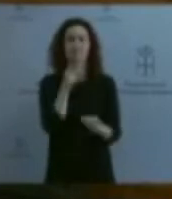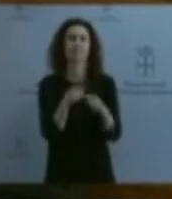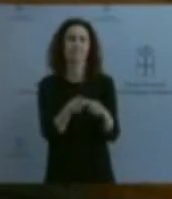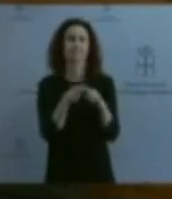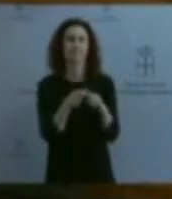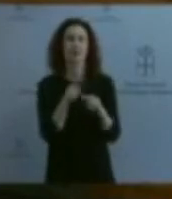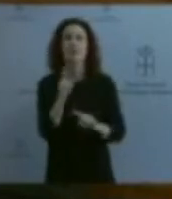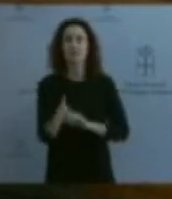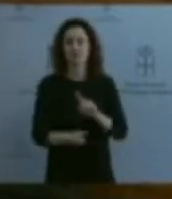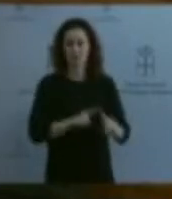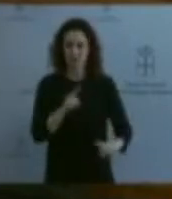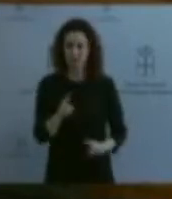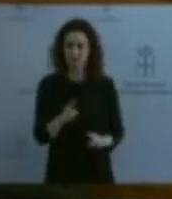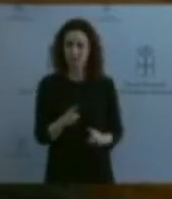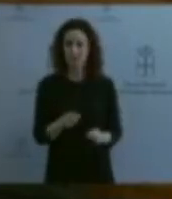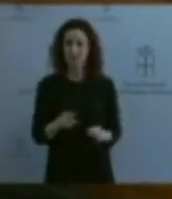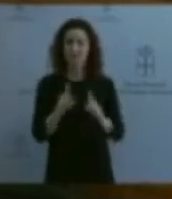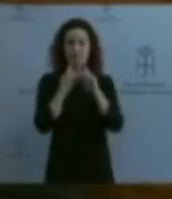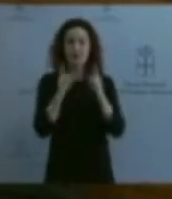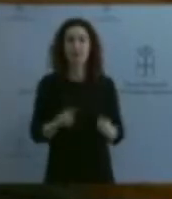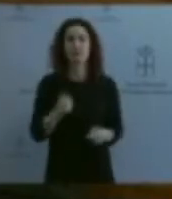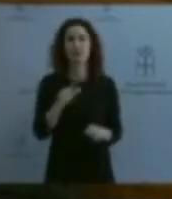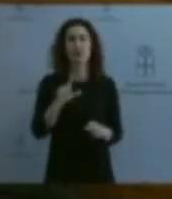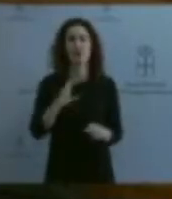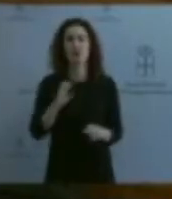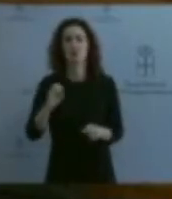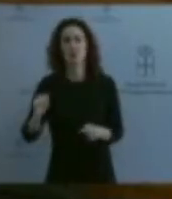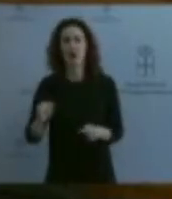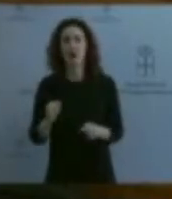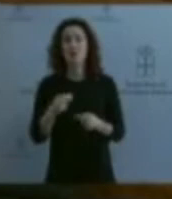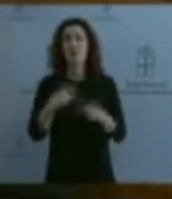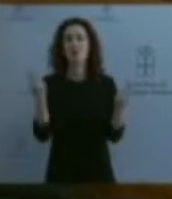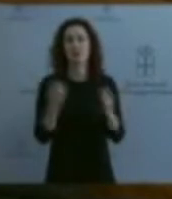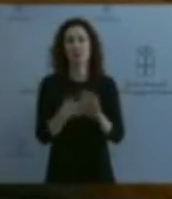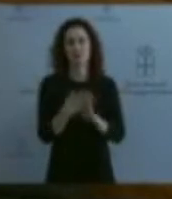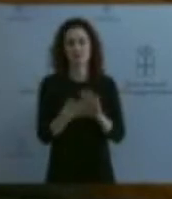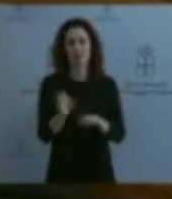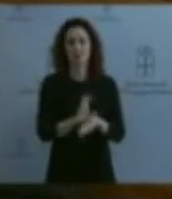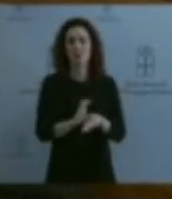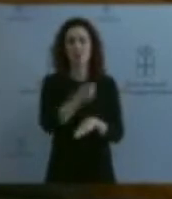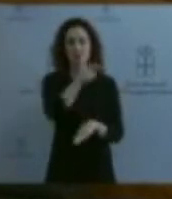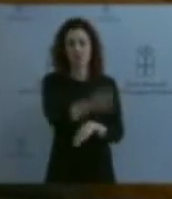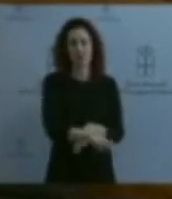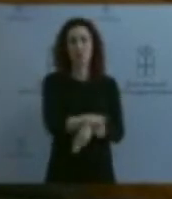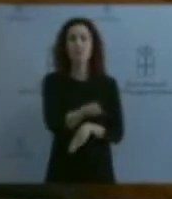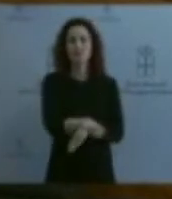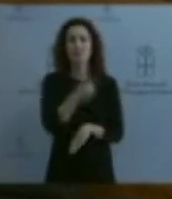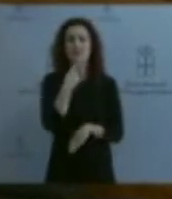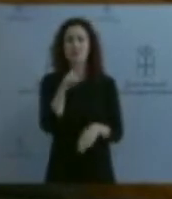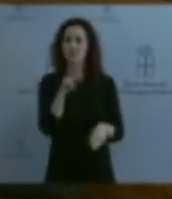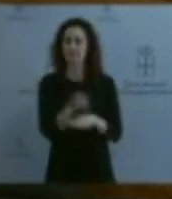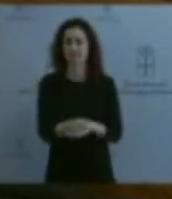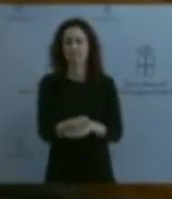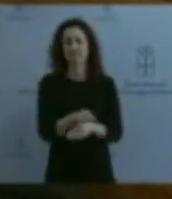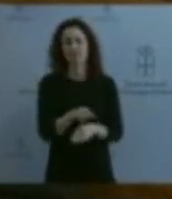concreto, yo lo he dicho públicamente, lo ha dicho el consejero, nos sentimos engañados, estamos indignados con la situación. Queremos